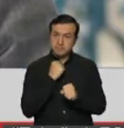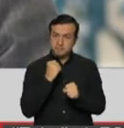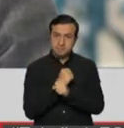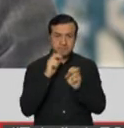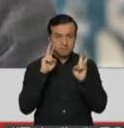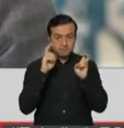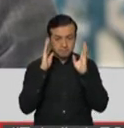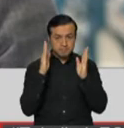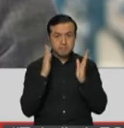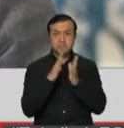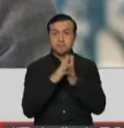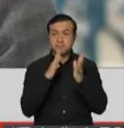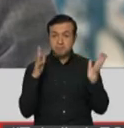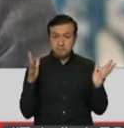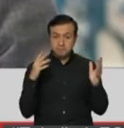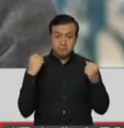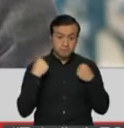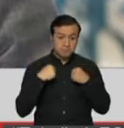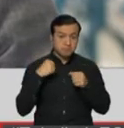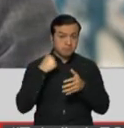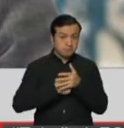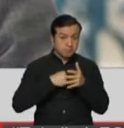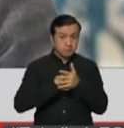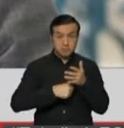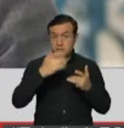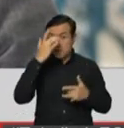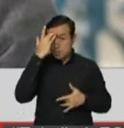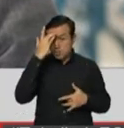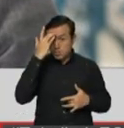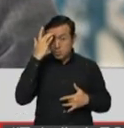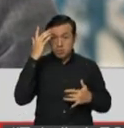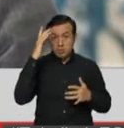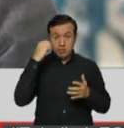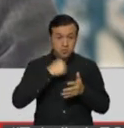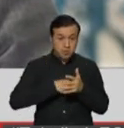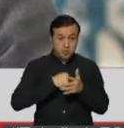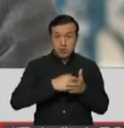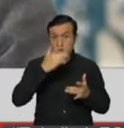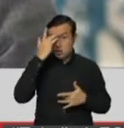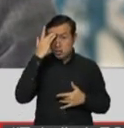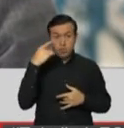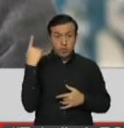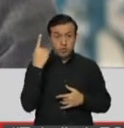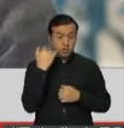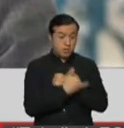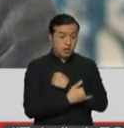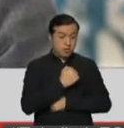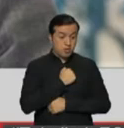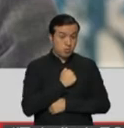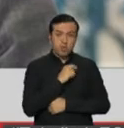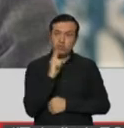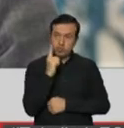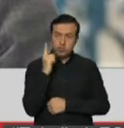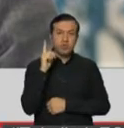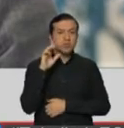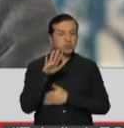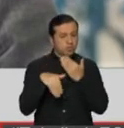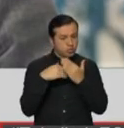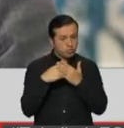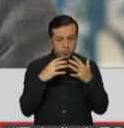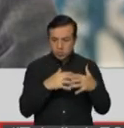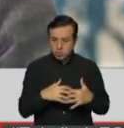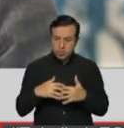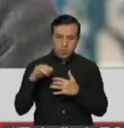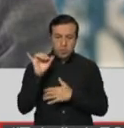respecto. Una vez más, la lucha contra el coronavirus no es un asunto de un país independiente, autónomo, es un asunto que nos involucra